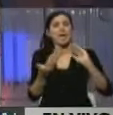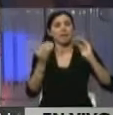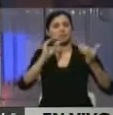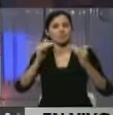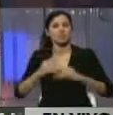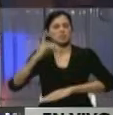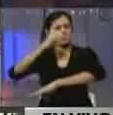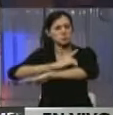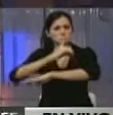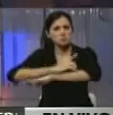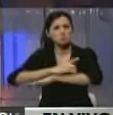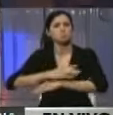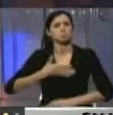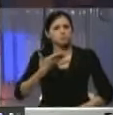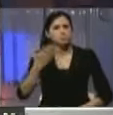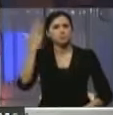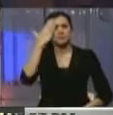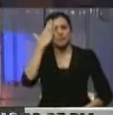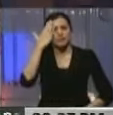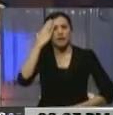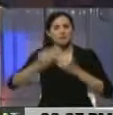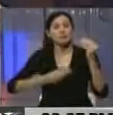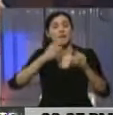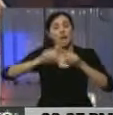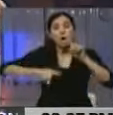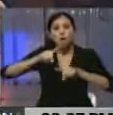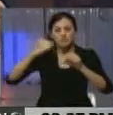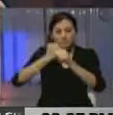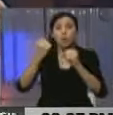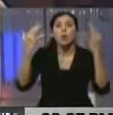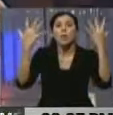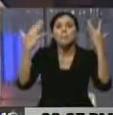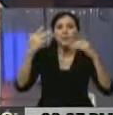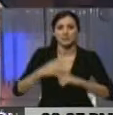con disciplina, con capacidad de hacer las cosas con sus manos. Ahí sí.